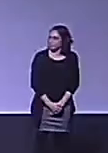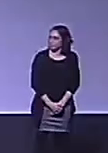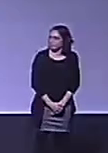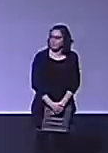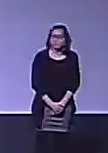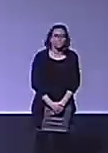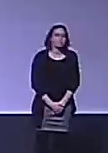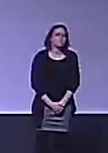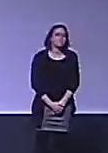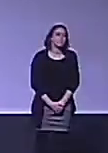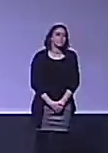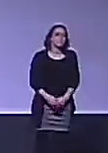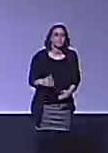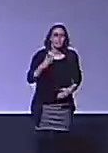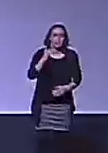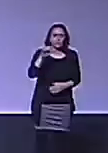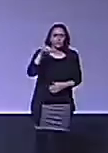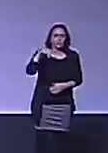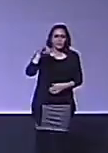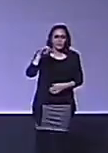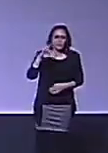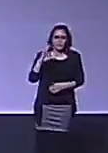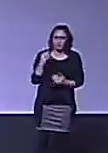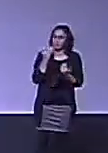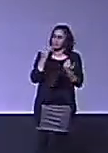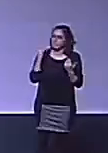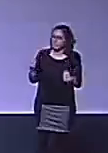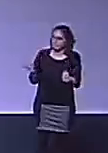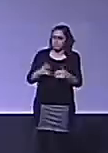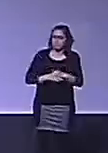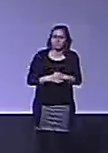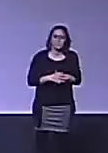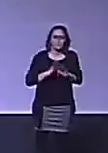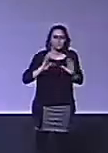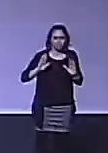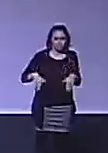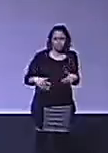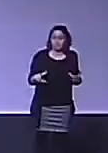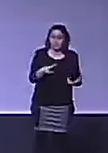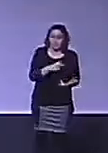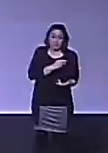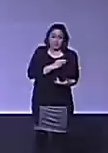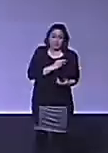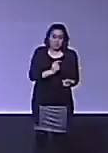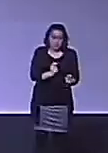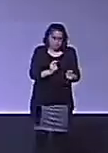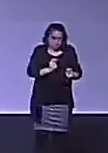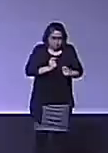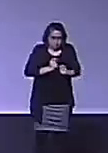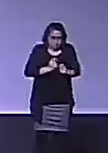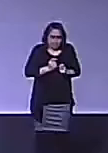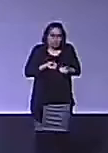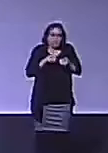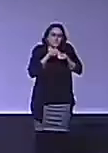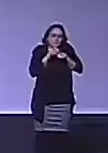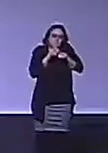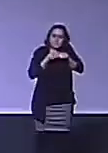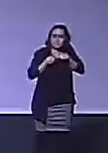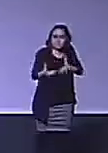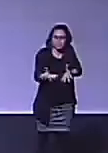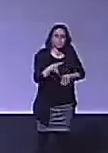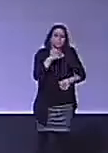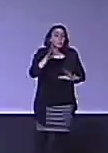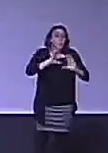Mila esker, Deniz. Eta bukatzeko, saridunentzako mezu badaukagu. Las raquetistas abrieron camino a